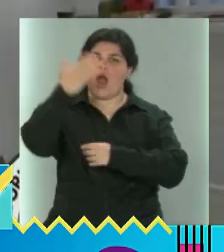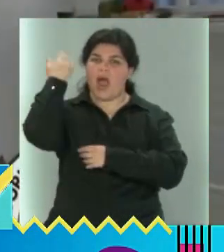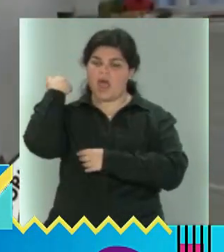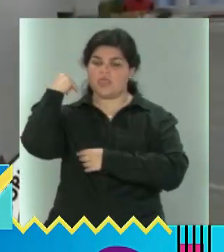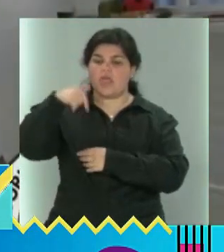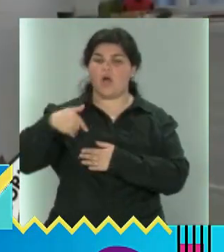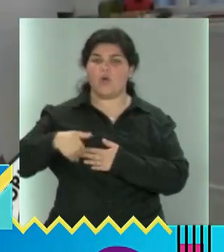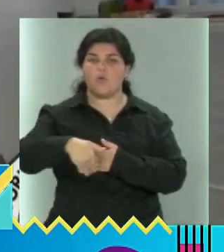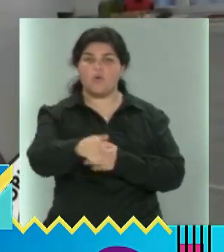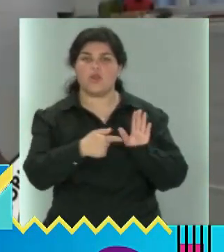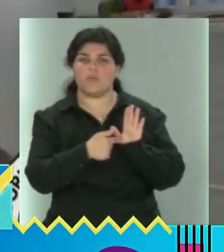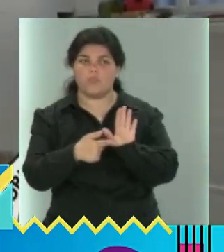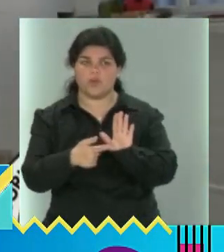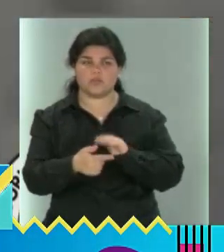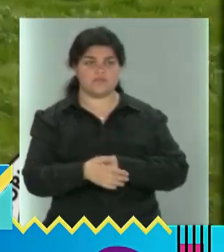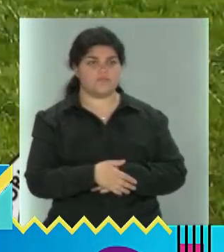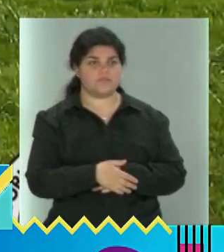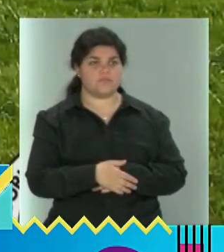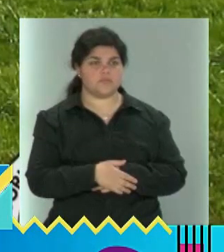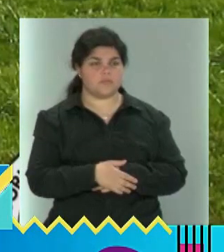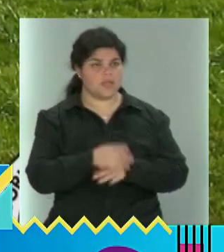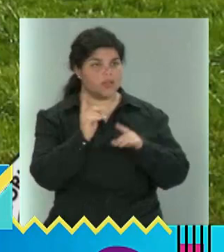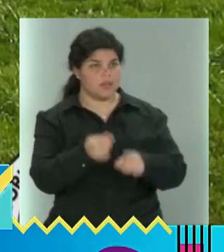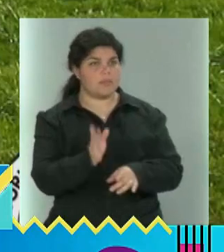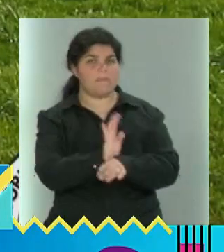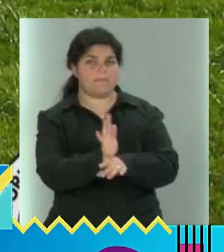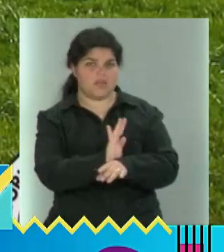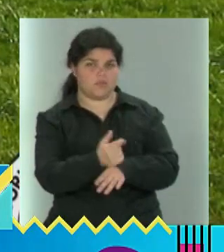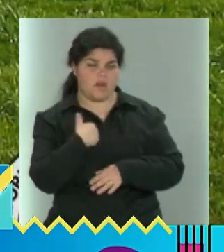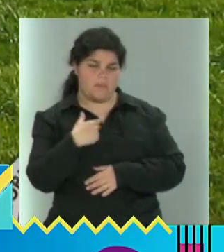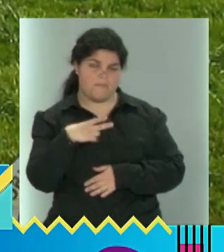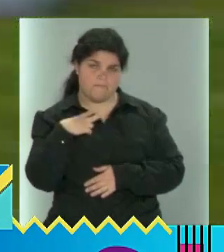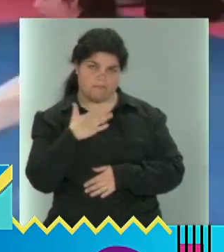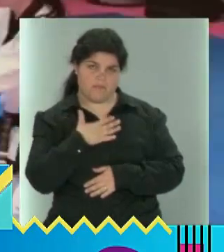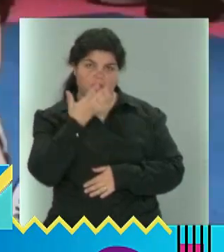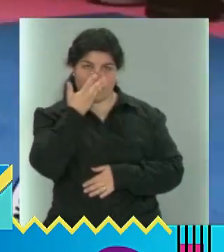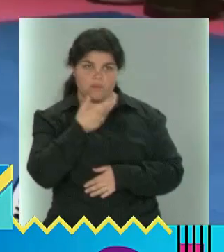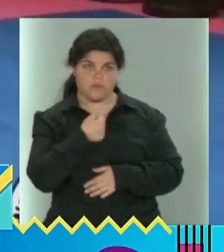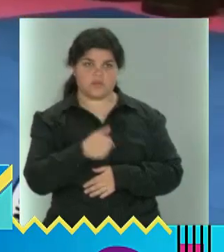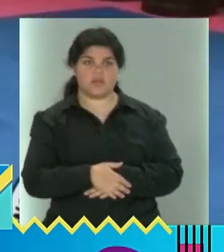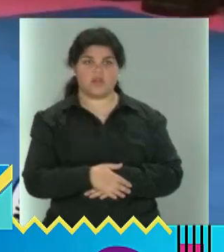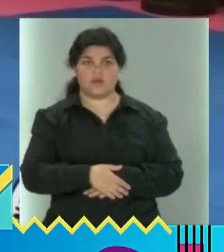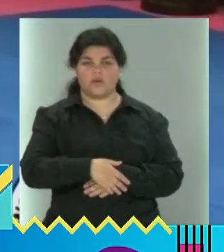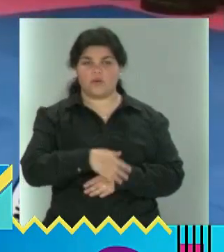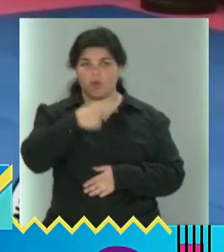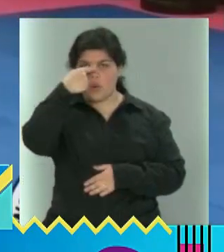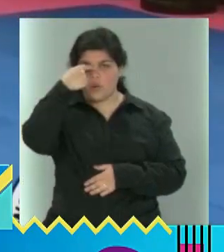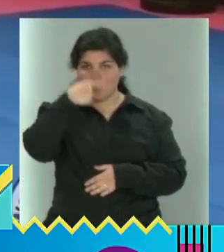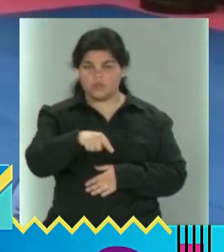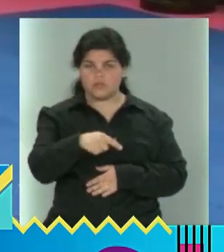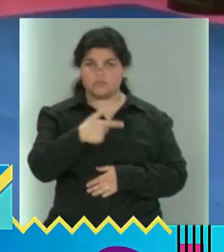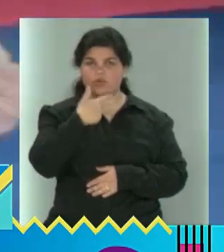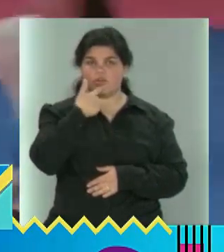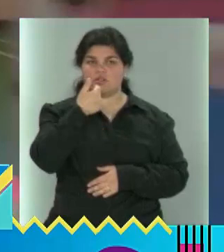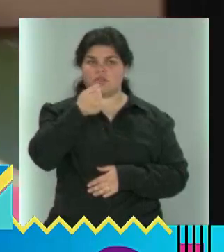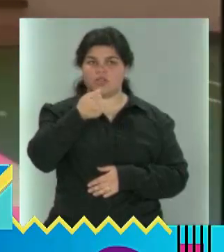en realidad. Una de las películas que a mí personalmente me gustó mucho fue El Último Samurái, que muestra mucho